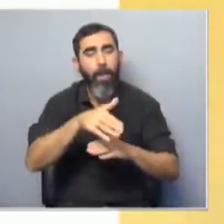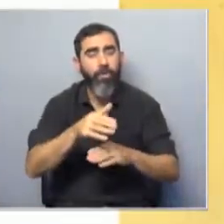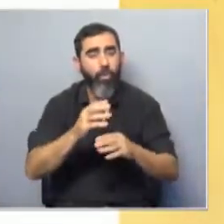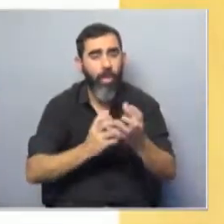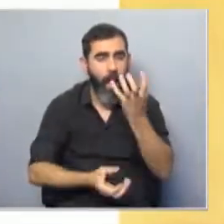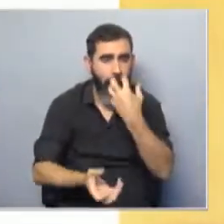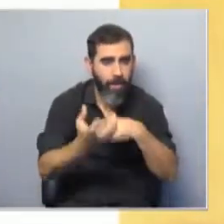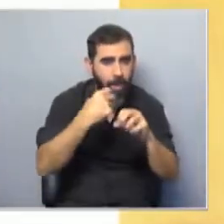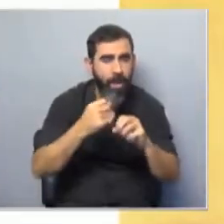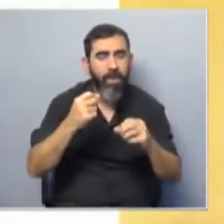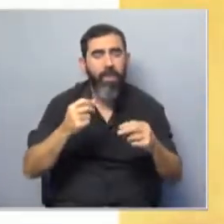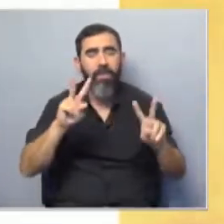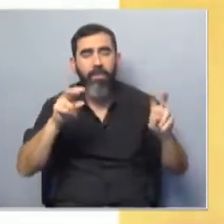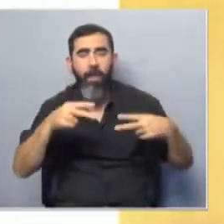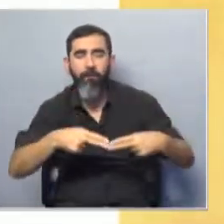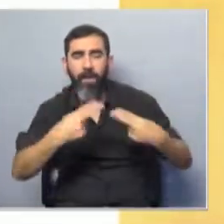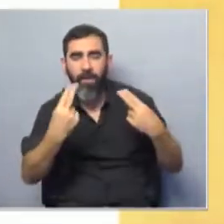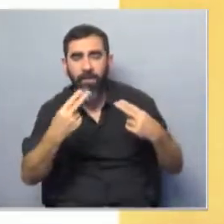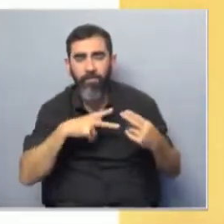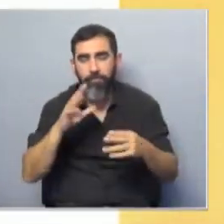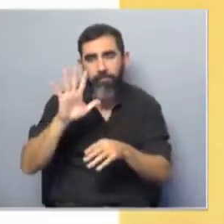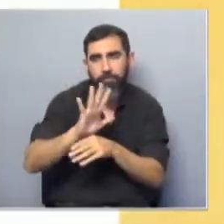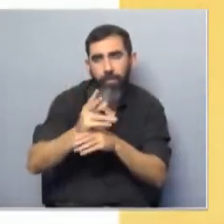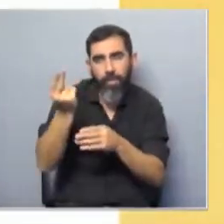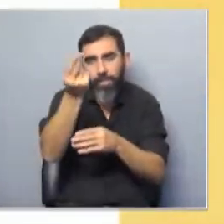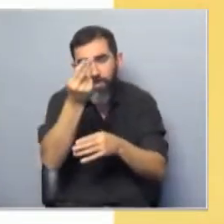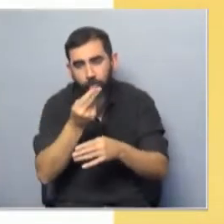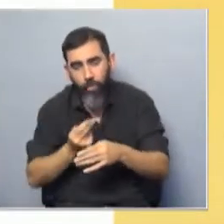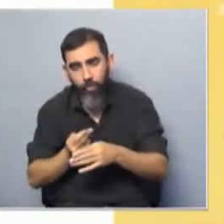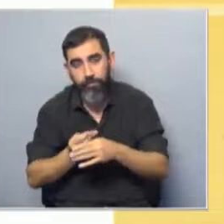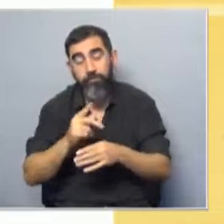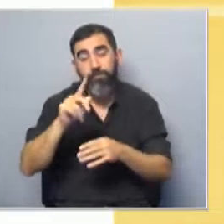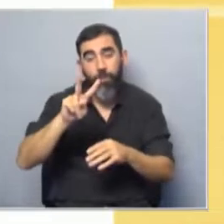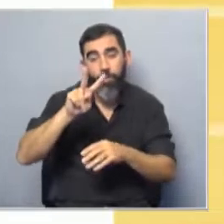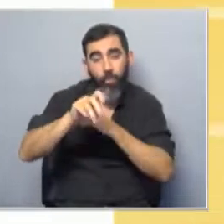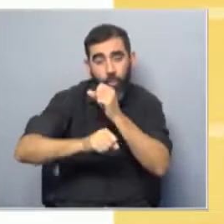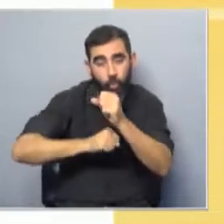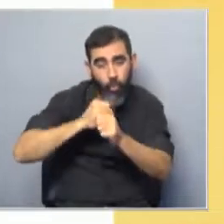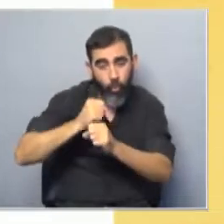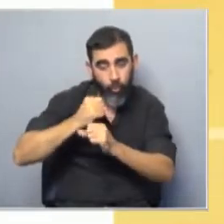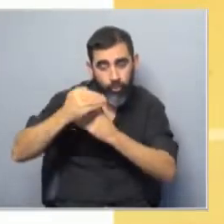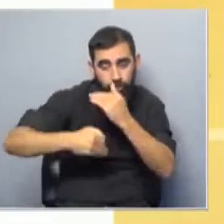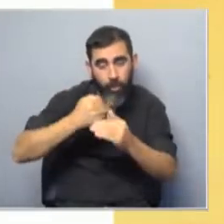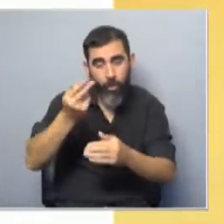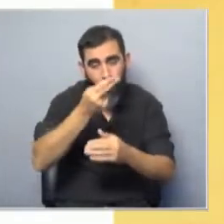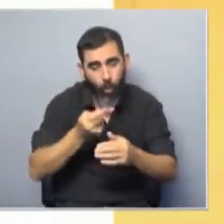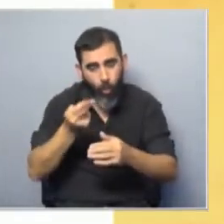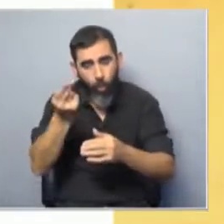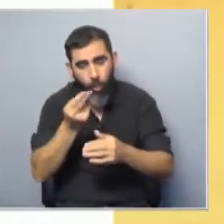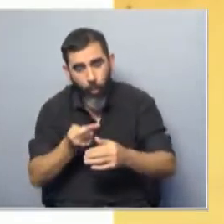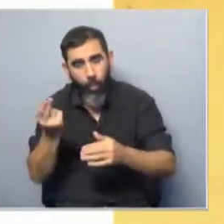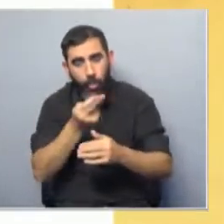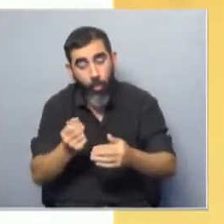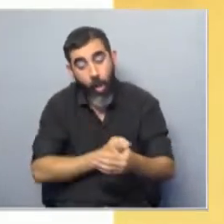barrera, qué era el efecto barrera, y yo trataba de dibujar eso. Y bueno, después de 2 años de proceso de dibujar y dibujar,